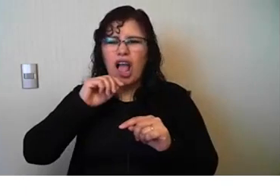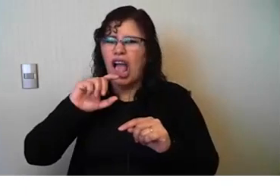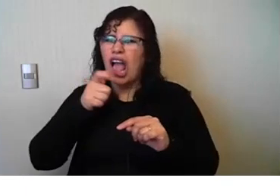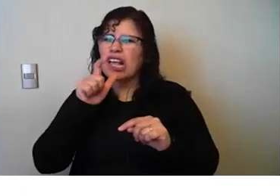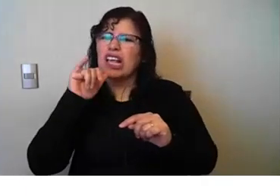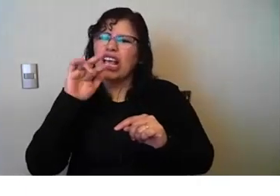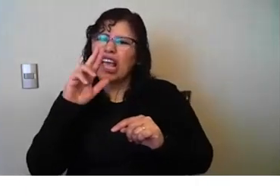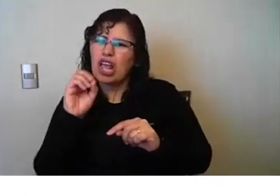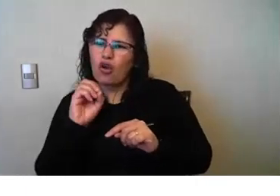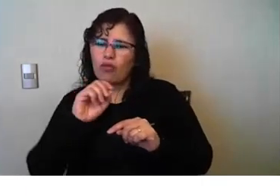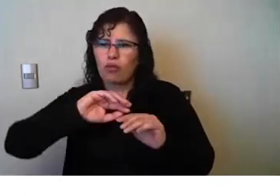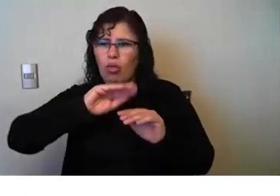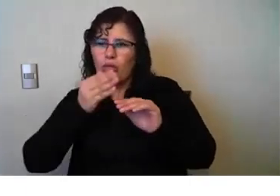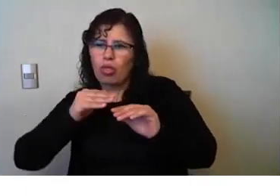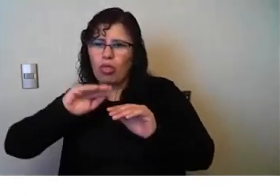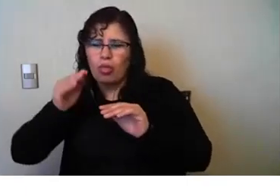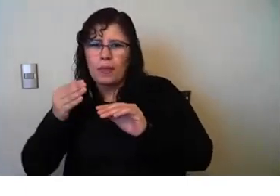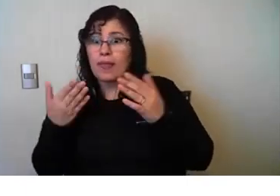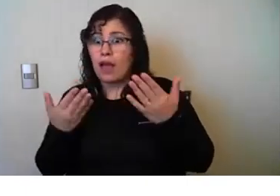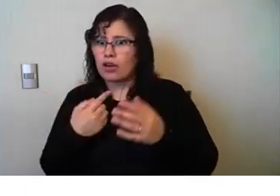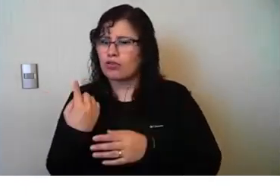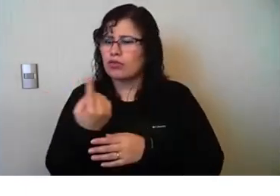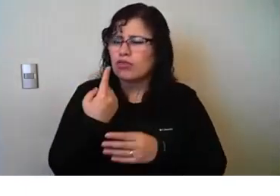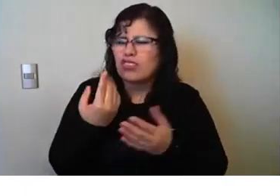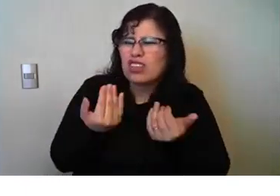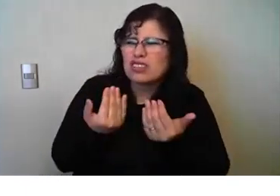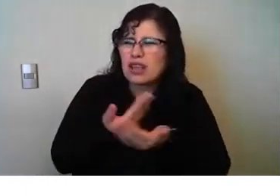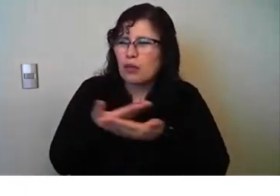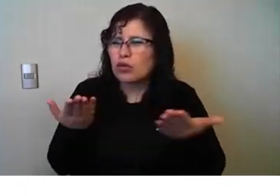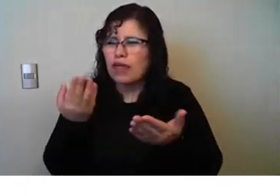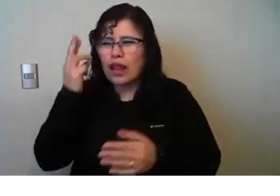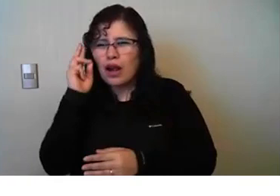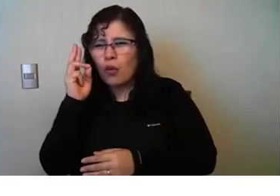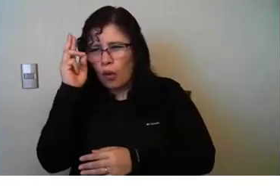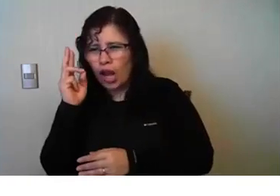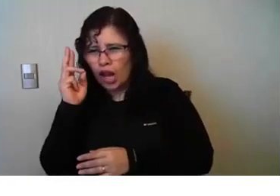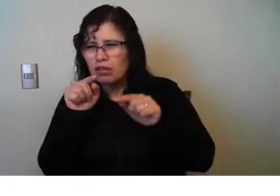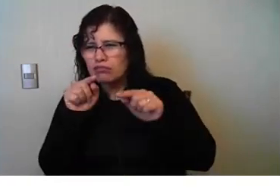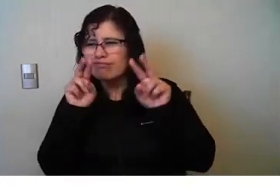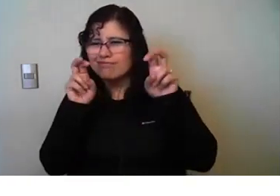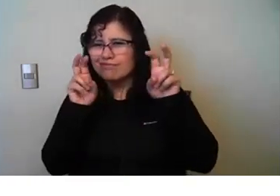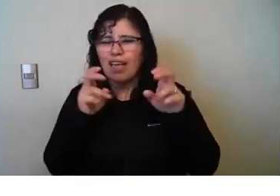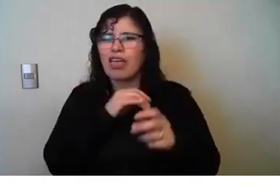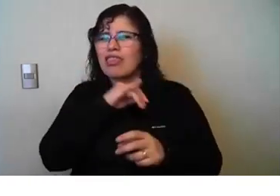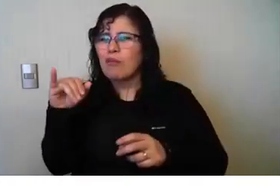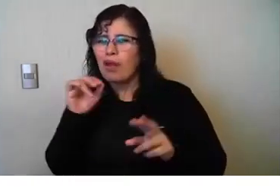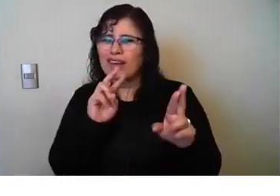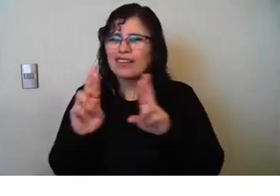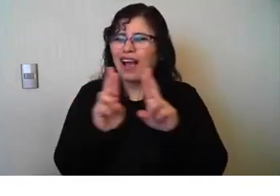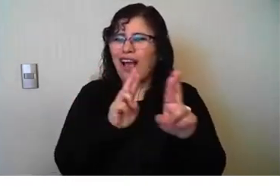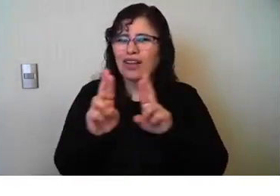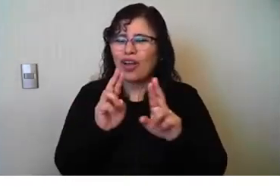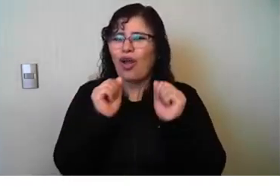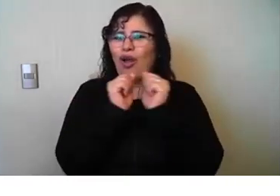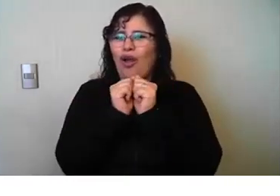Generalmente nosotros necesitamos que ustedes los recuerden para relacionarlos con algunas